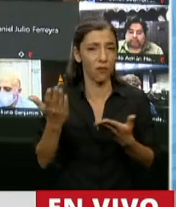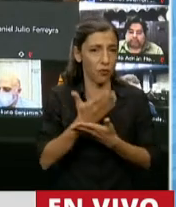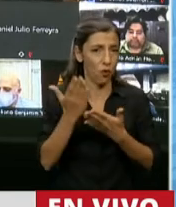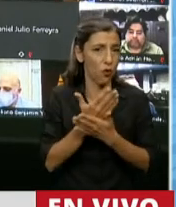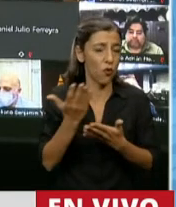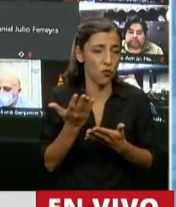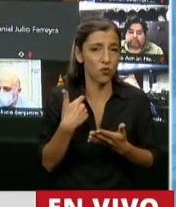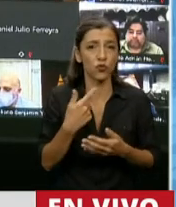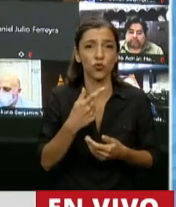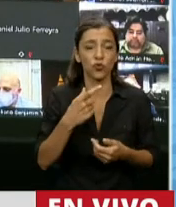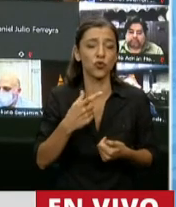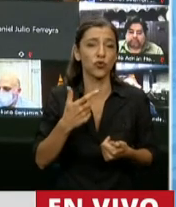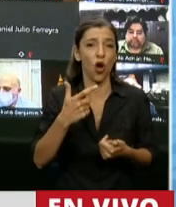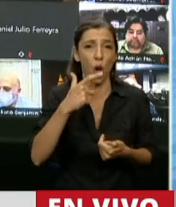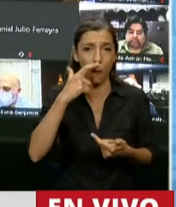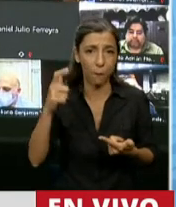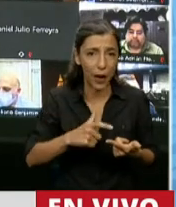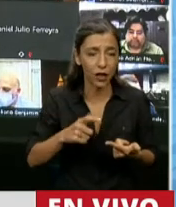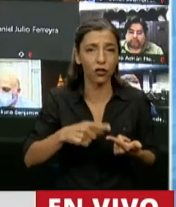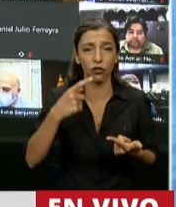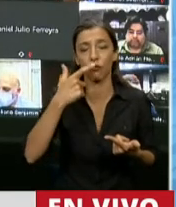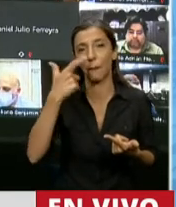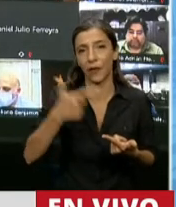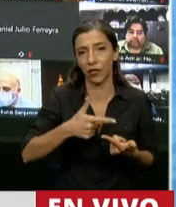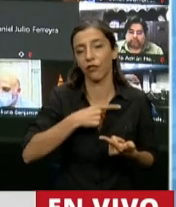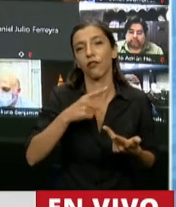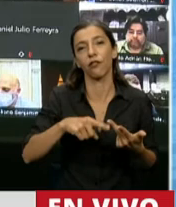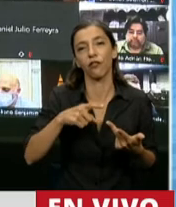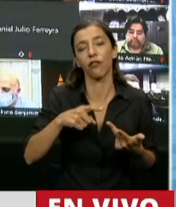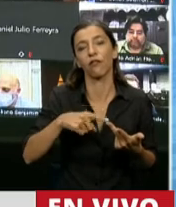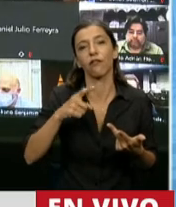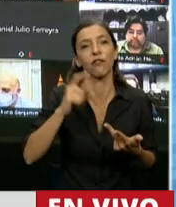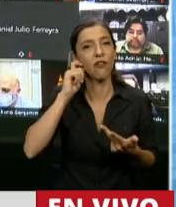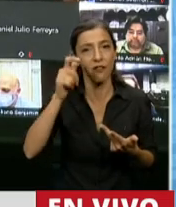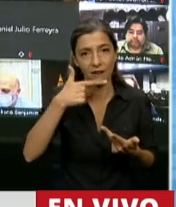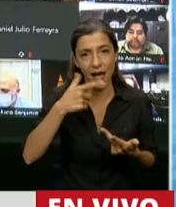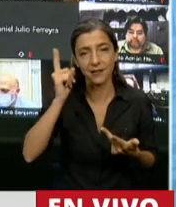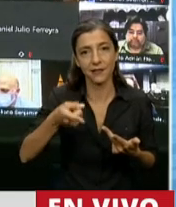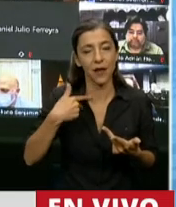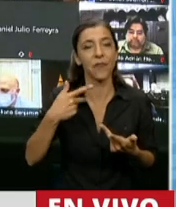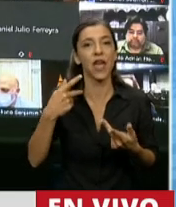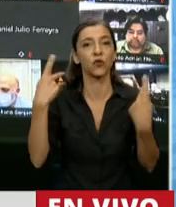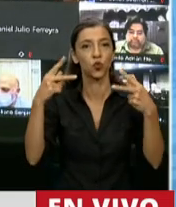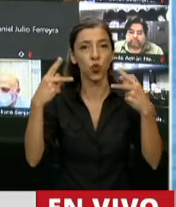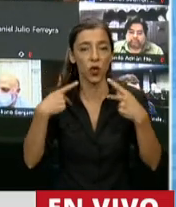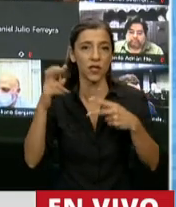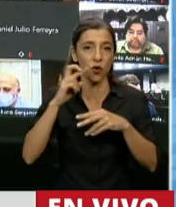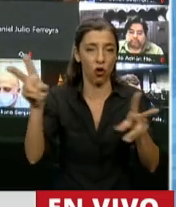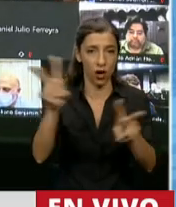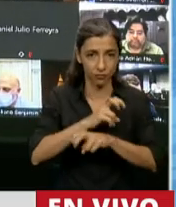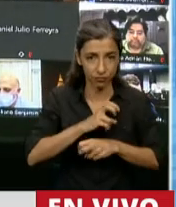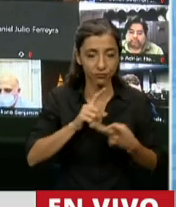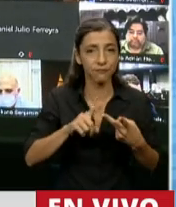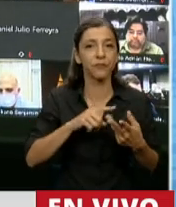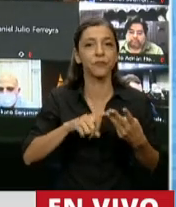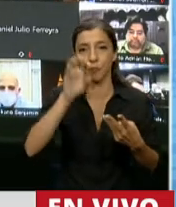que producimos el gas que tenemos el ingreso de divisas por turismo y minería y que tenemos el ingreso